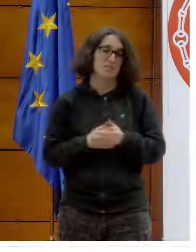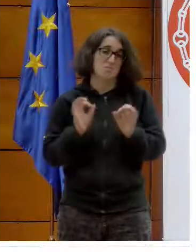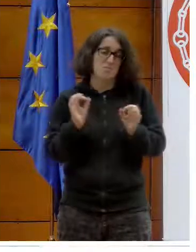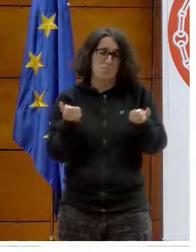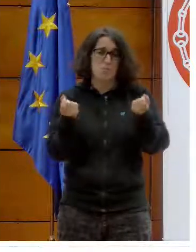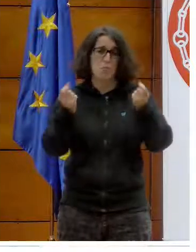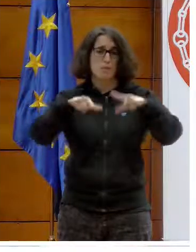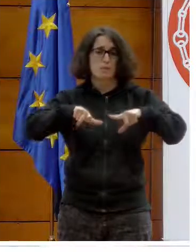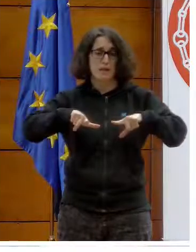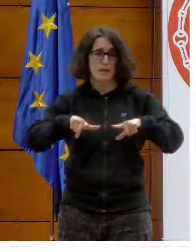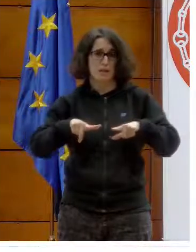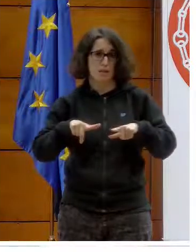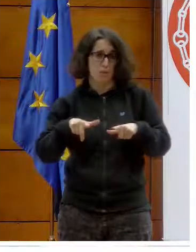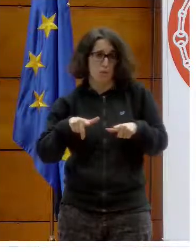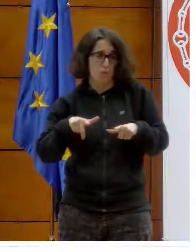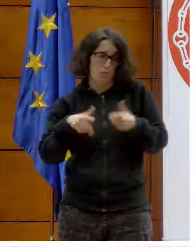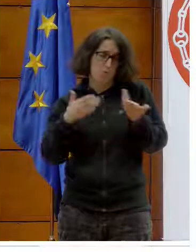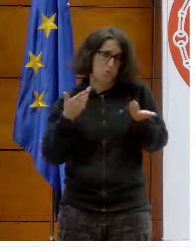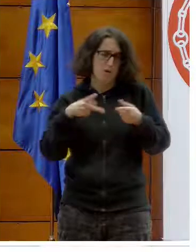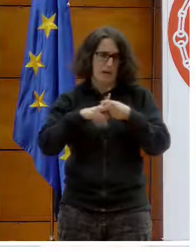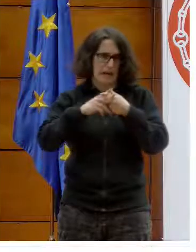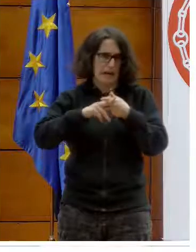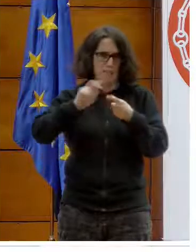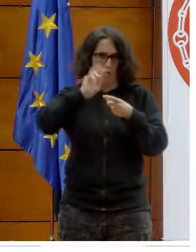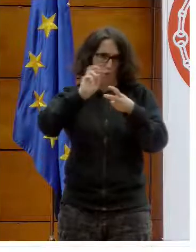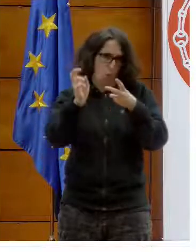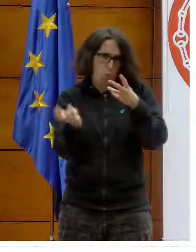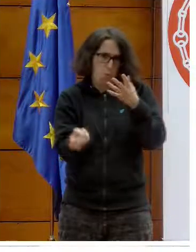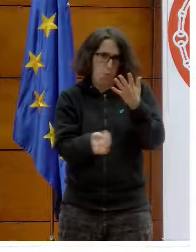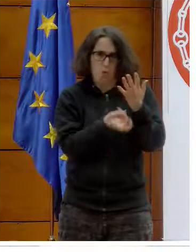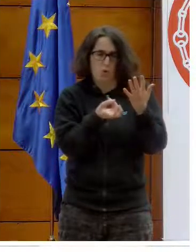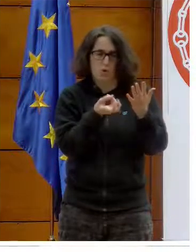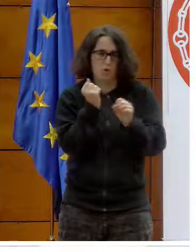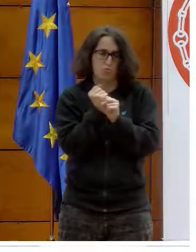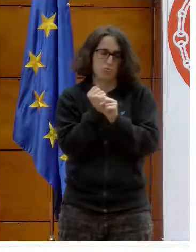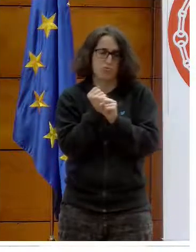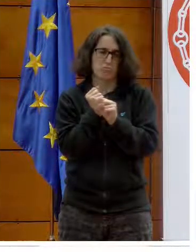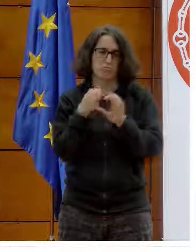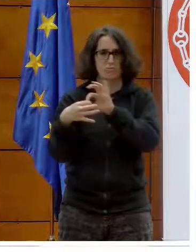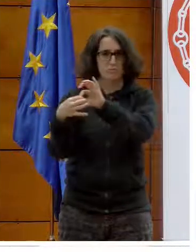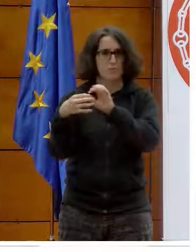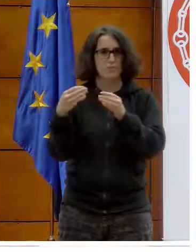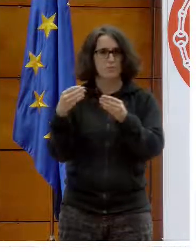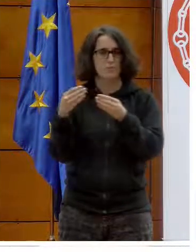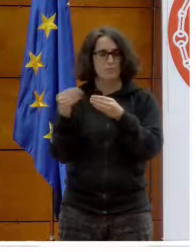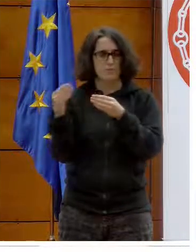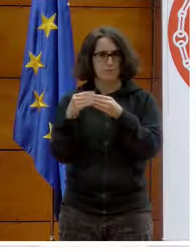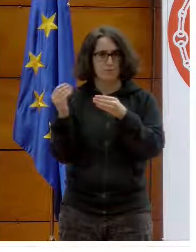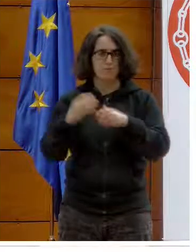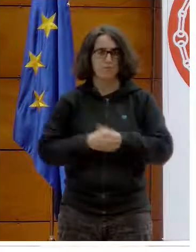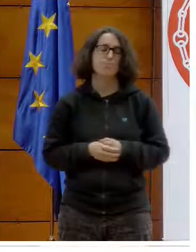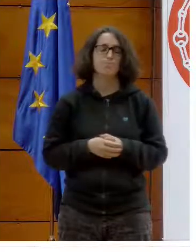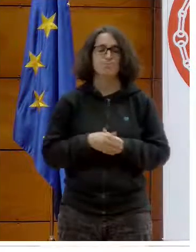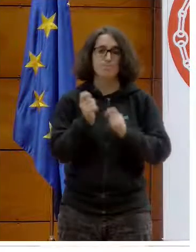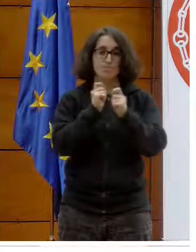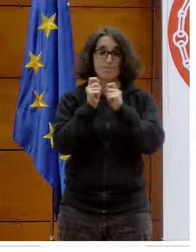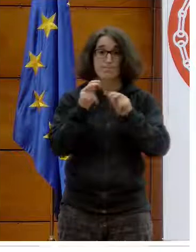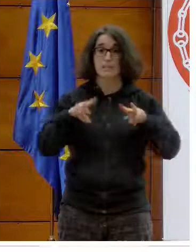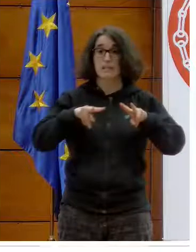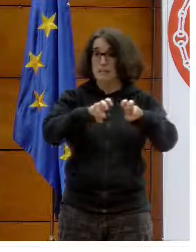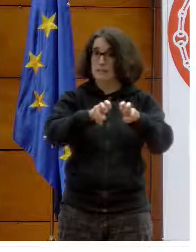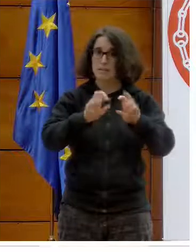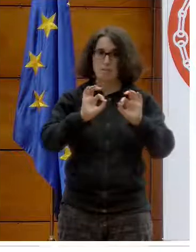realizar cuando elegimos otro tipo de herramienta para trabajar con el paciente. En cuanto a la entrevista inicial, sería esa primera toma